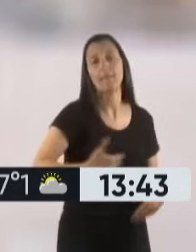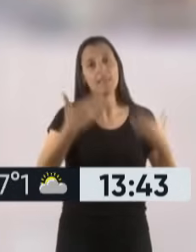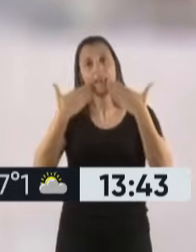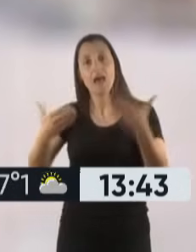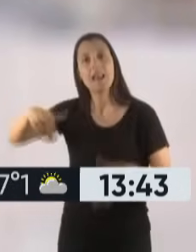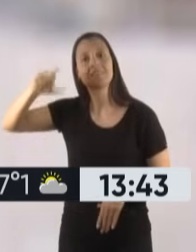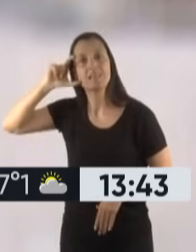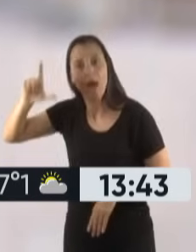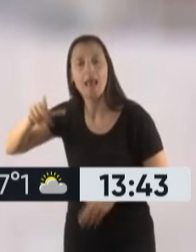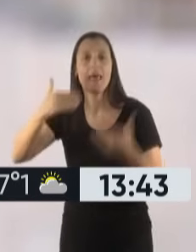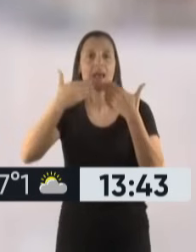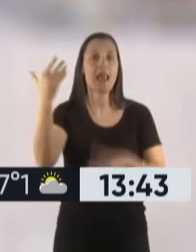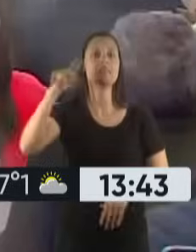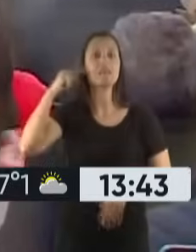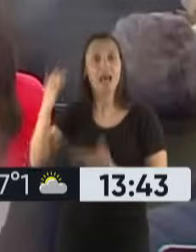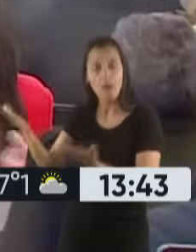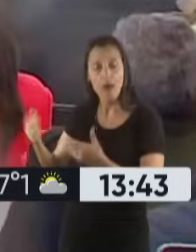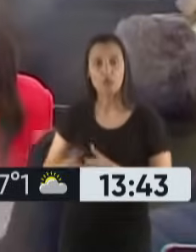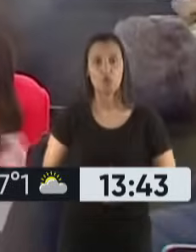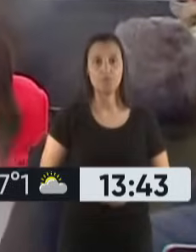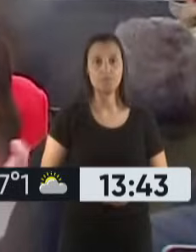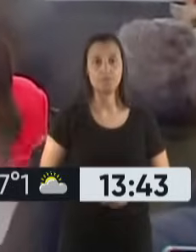Gracias, Male, gracias, Alberto.